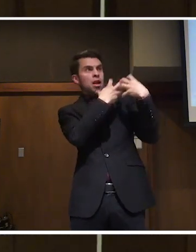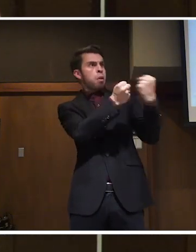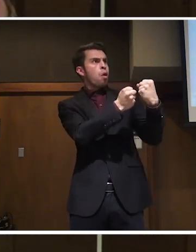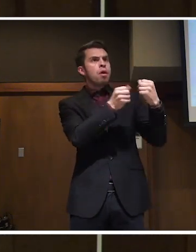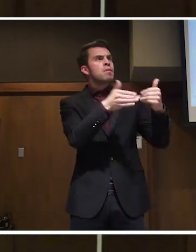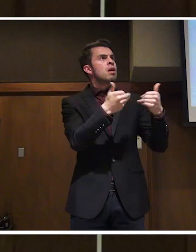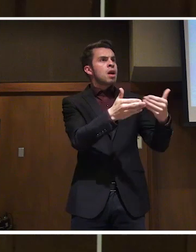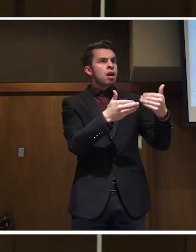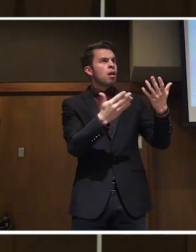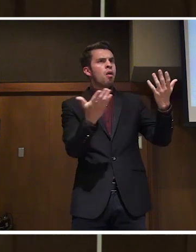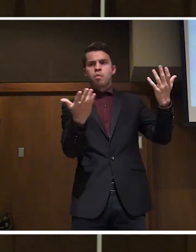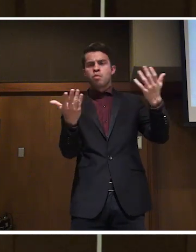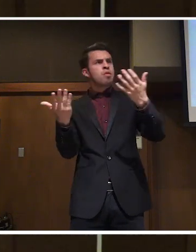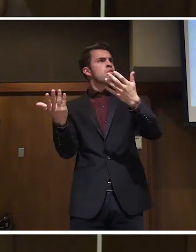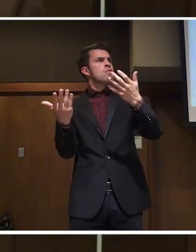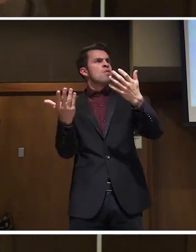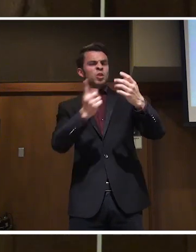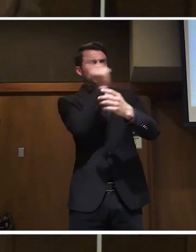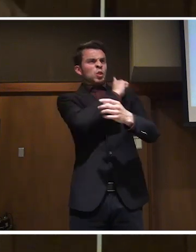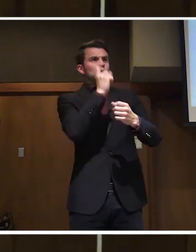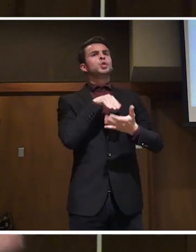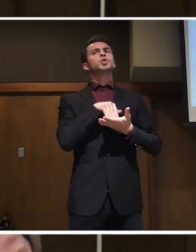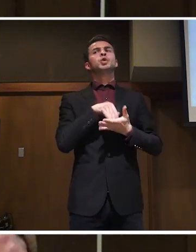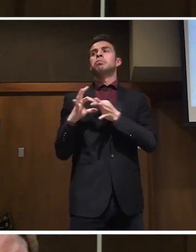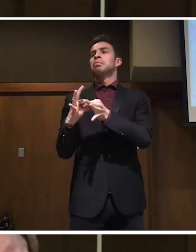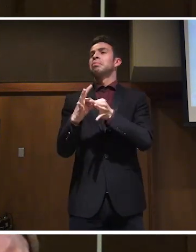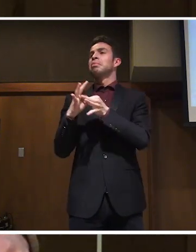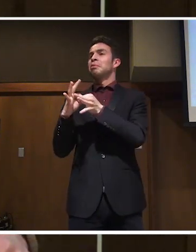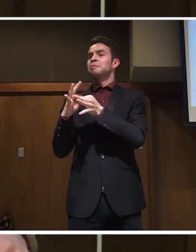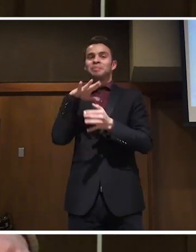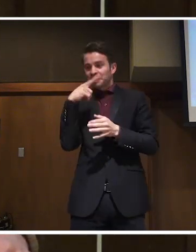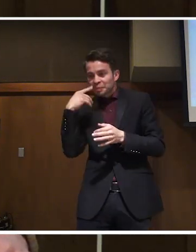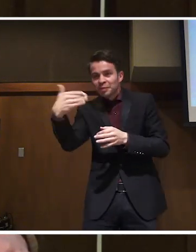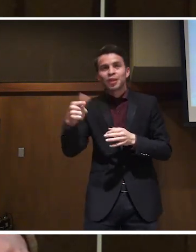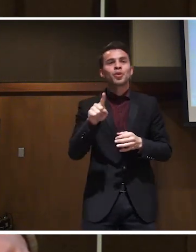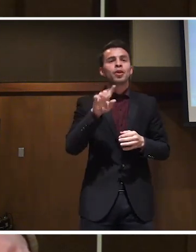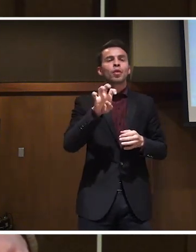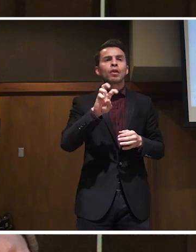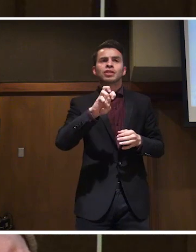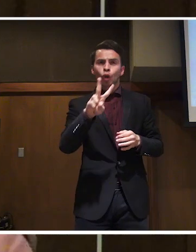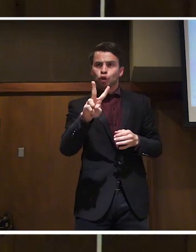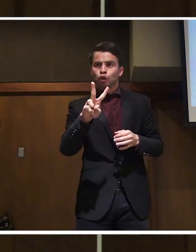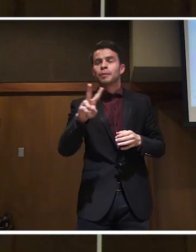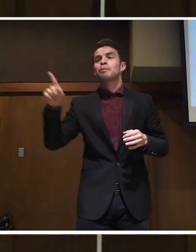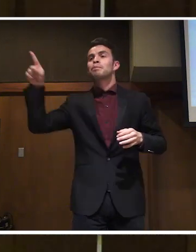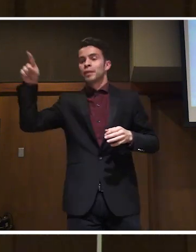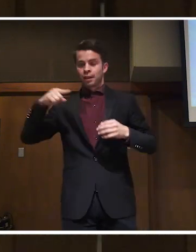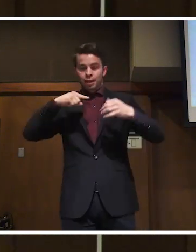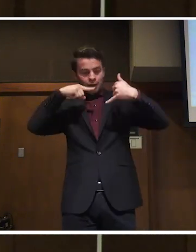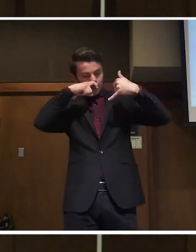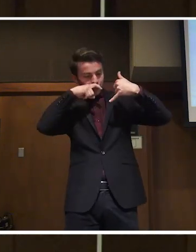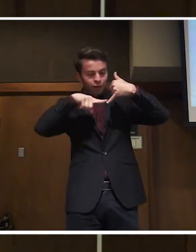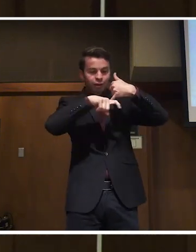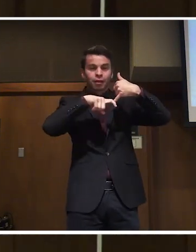esto se reforzó en 1932 con la invasión de Leticia de los peruanos. Allí también hubo un